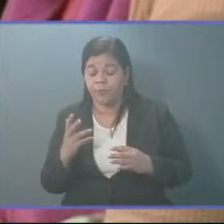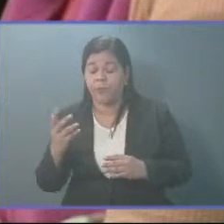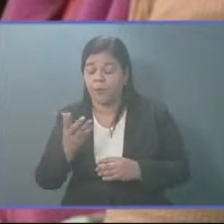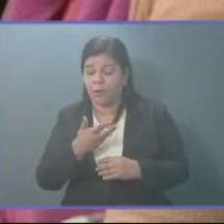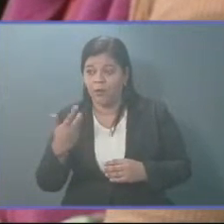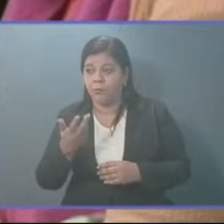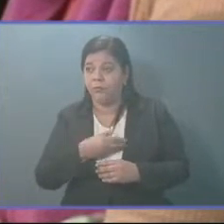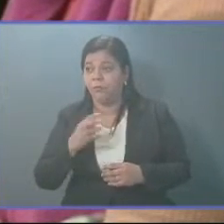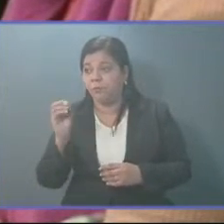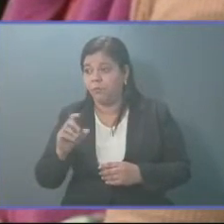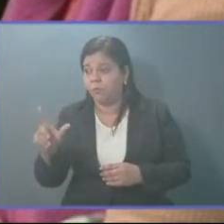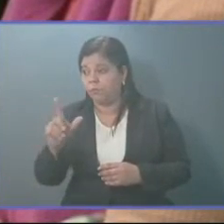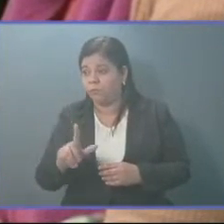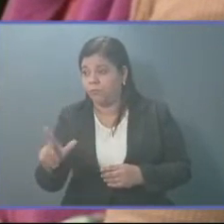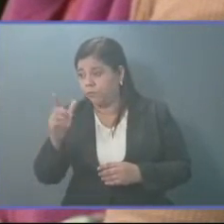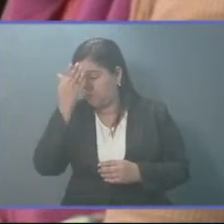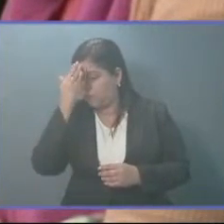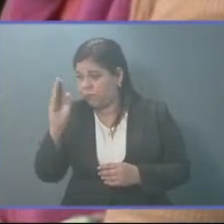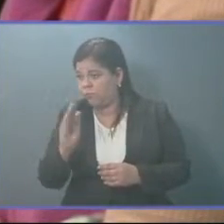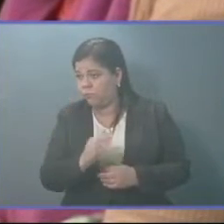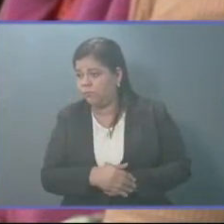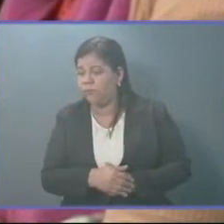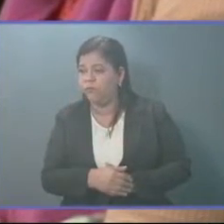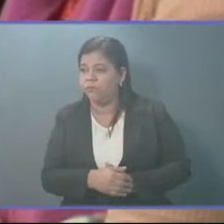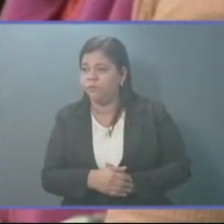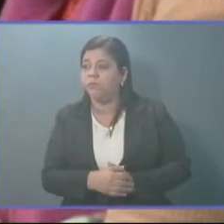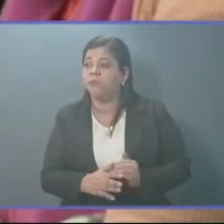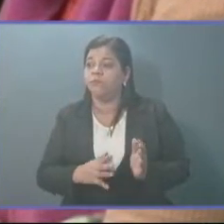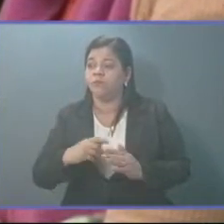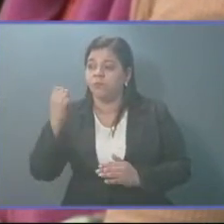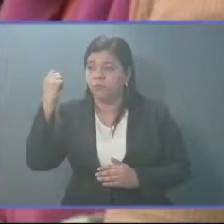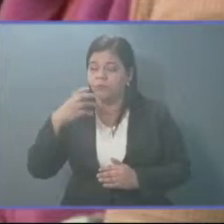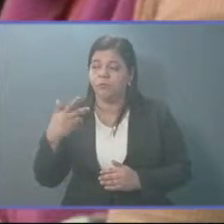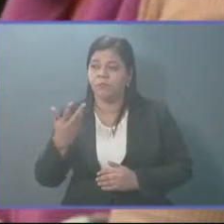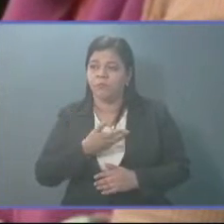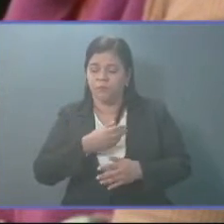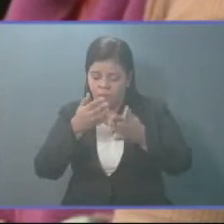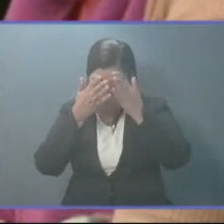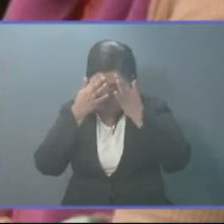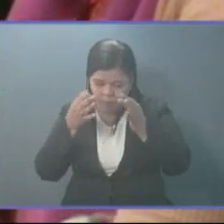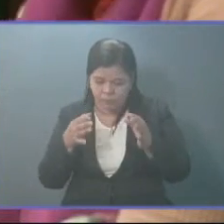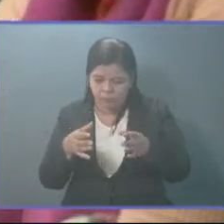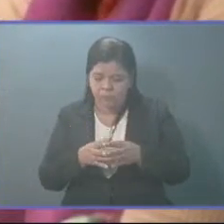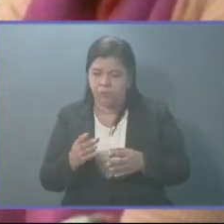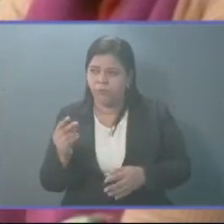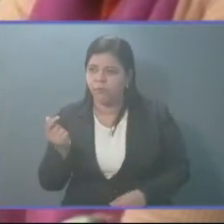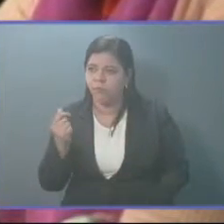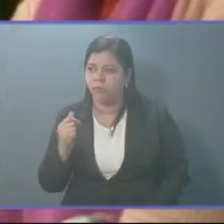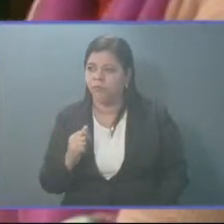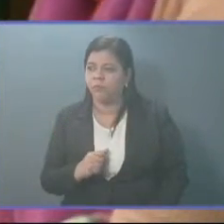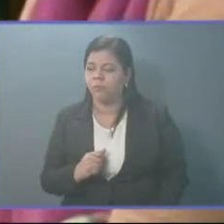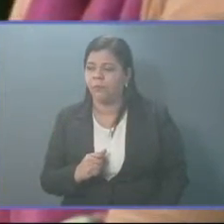o a lunes quizás, ¿verdad? Porque lo que importa es hacer el dictamen la próxima semana,